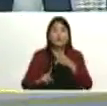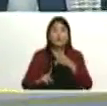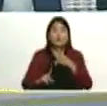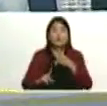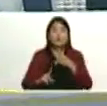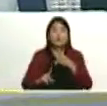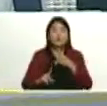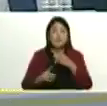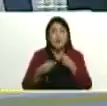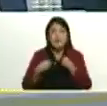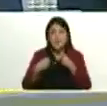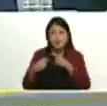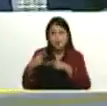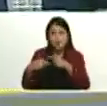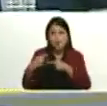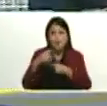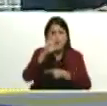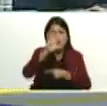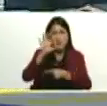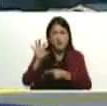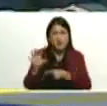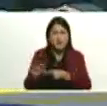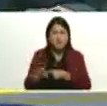de la vida diaria de los pueblos.